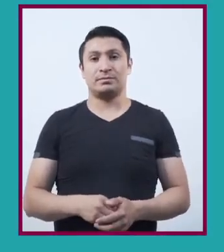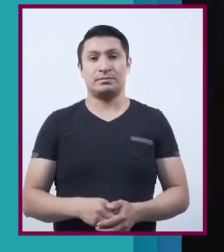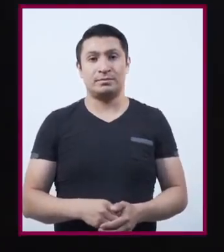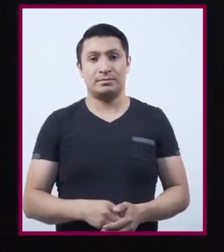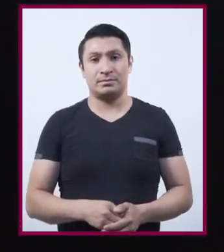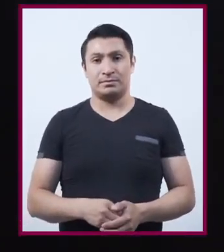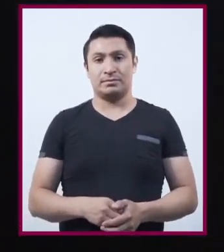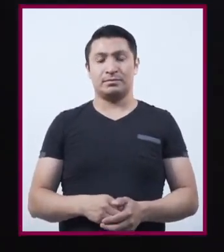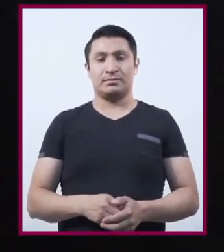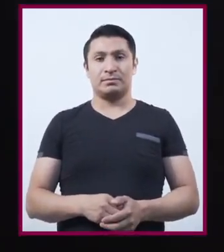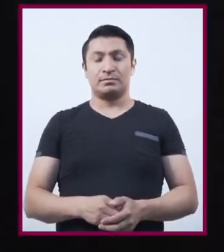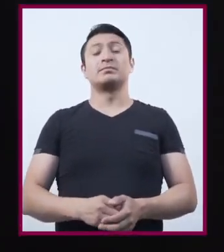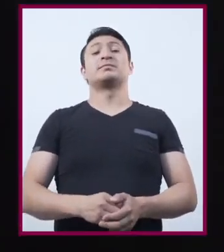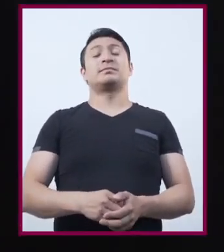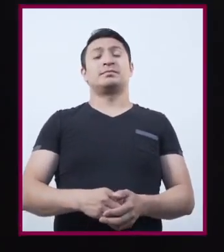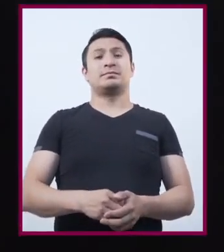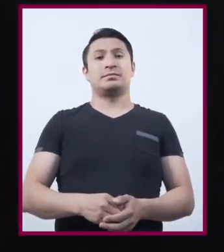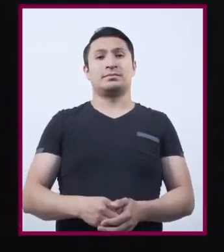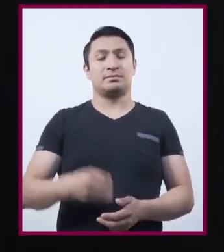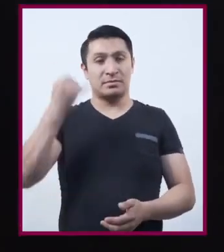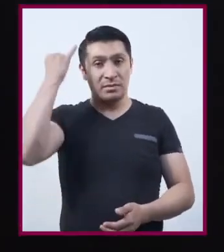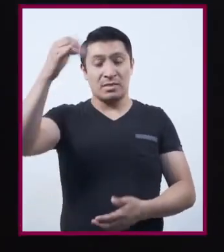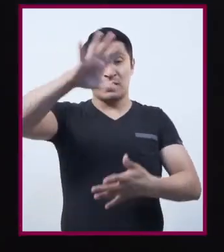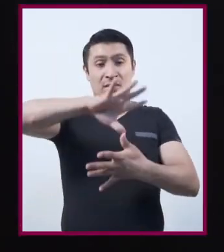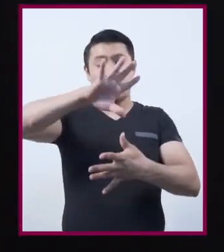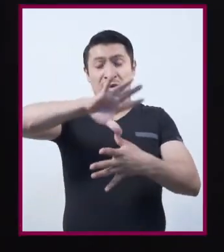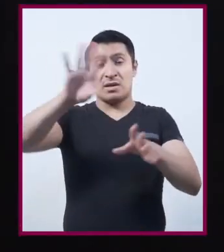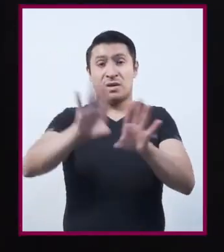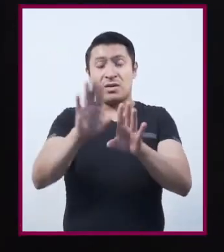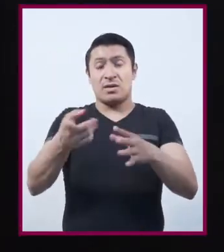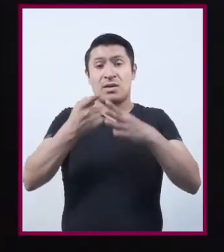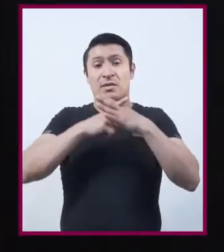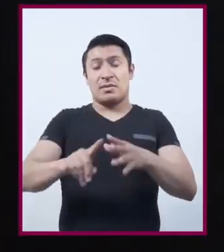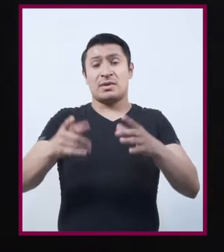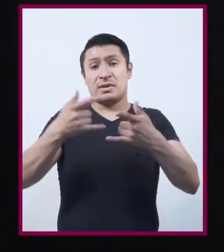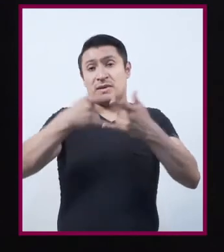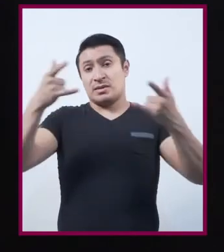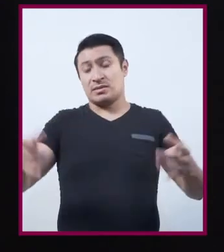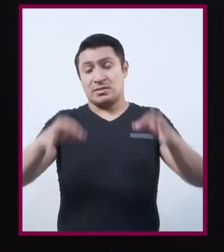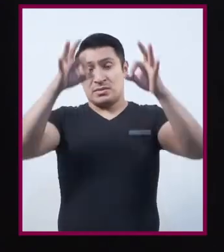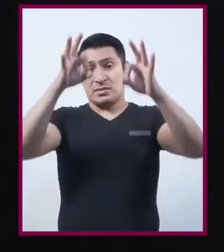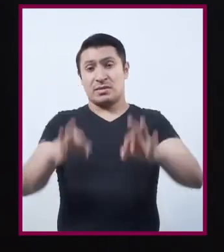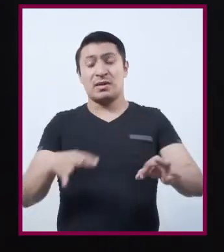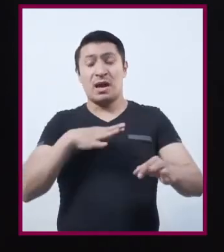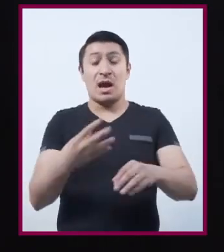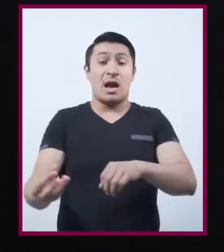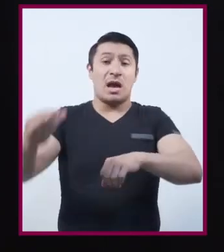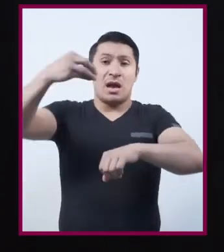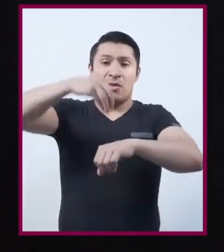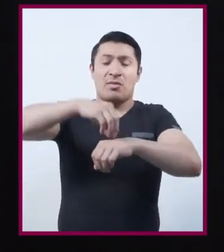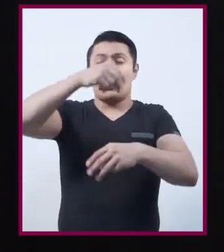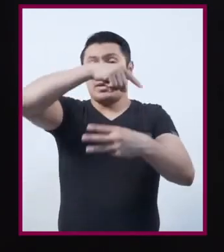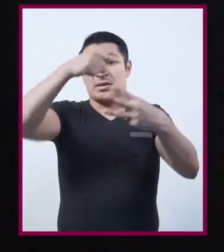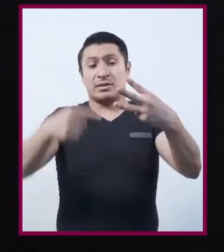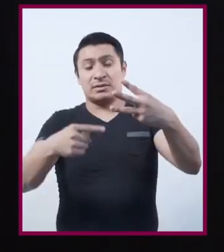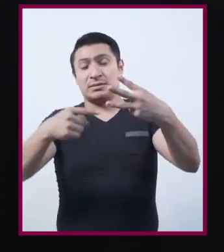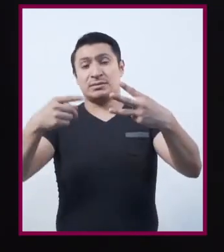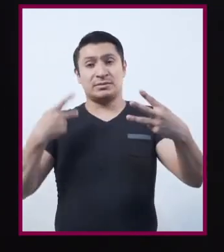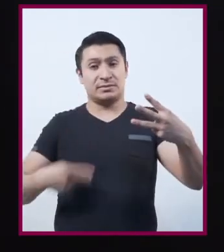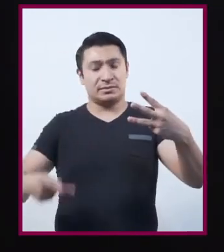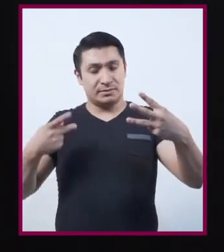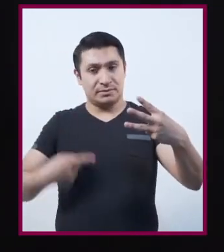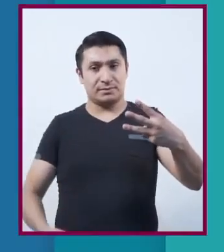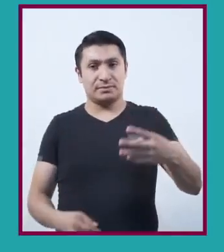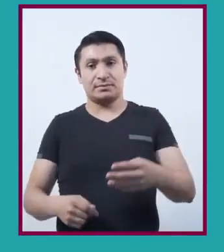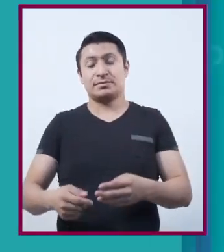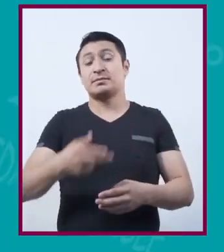oficiales. En el panorama de América Latina, los cimientos de la crónica contemporánea los colocaron principalmente 3